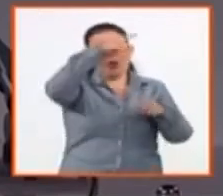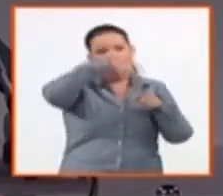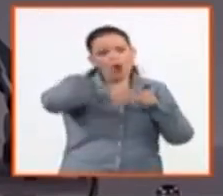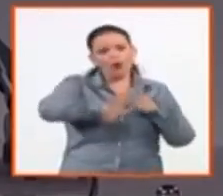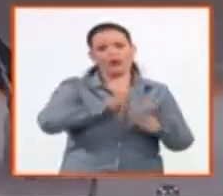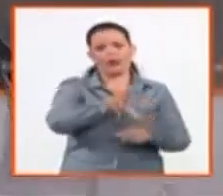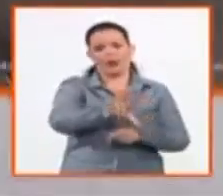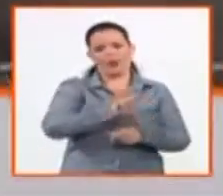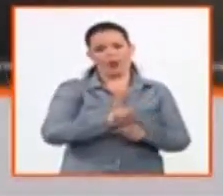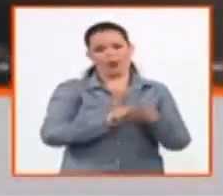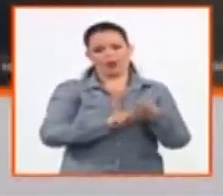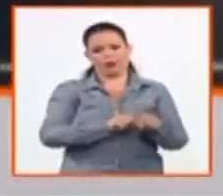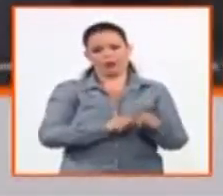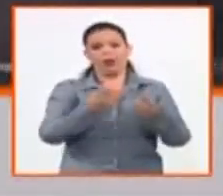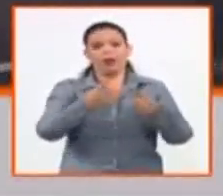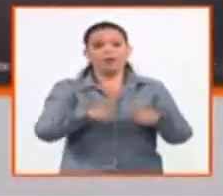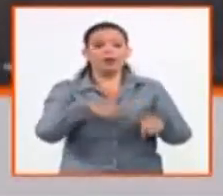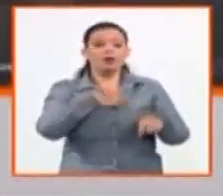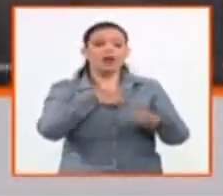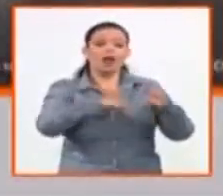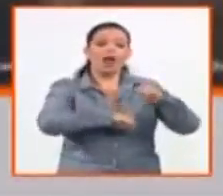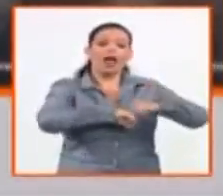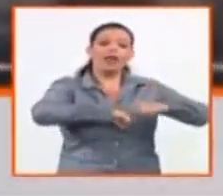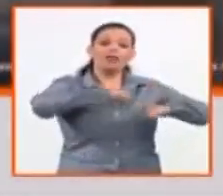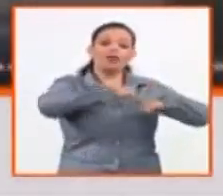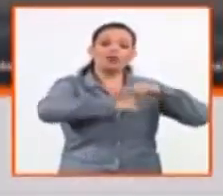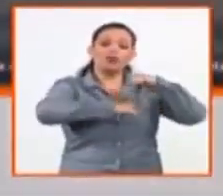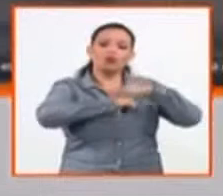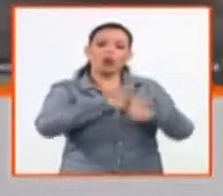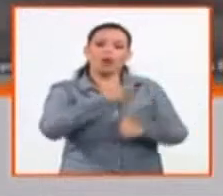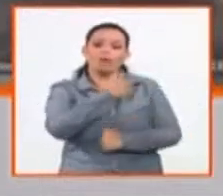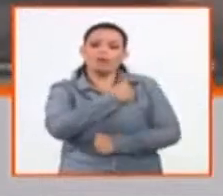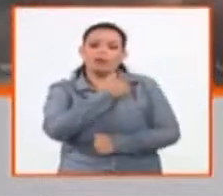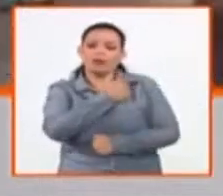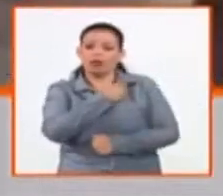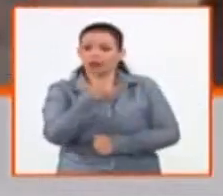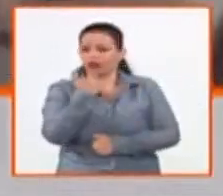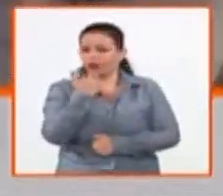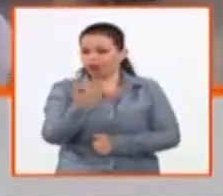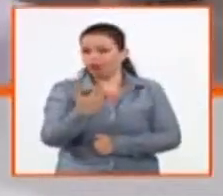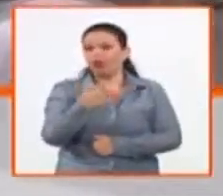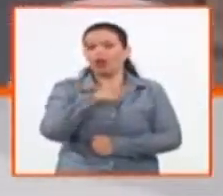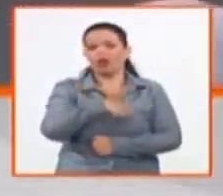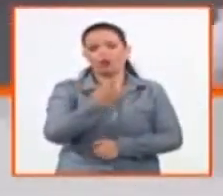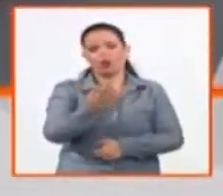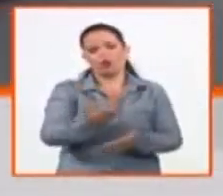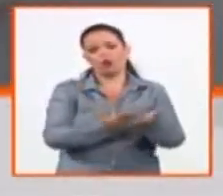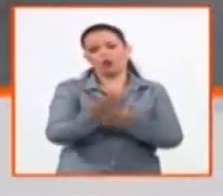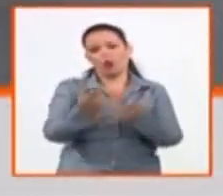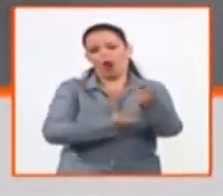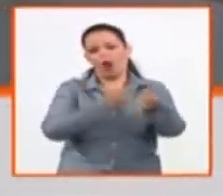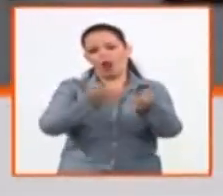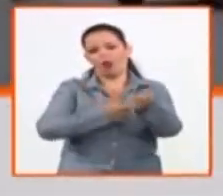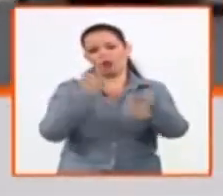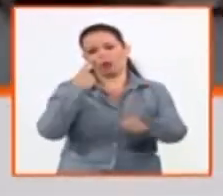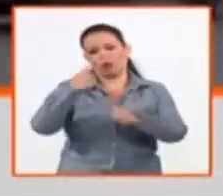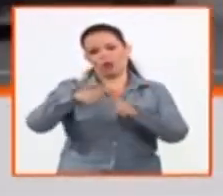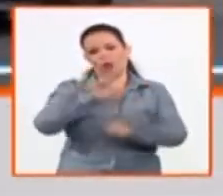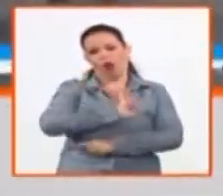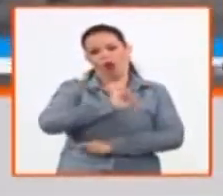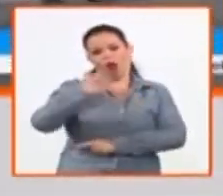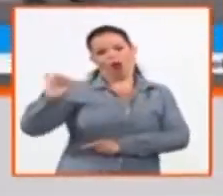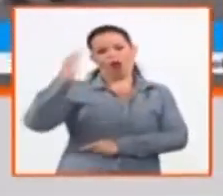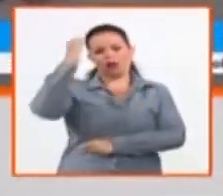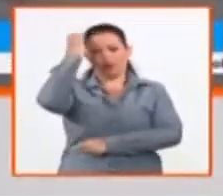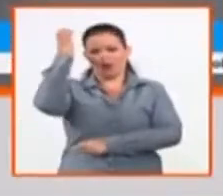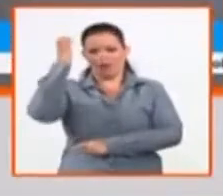militar que tienen que ahora modificarla, porque no es lo mismo una estructura, un movimiento que lucha por conquistar el poder, a una organización estatal